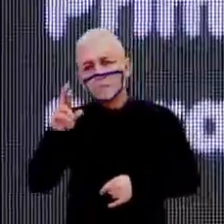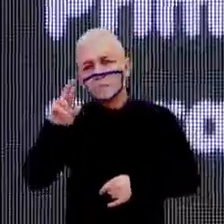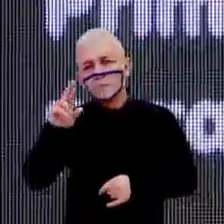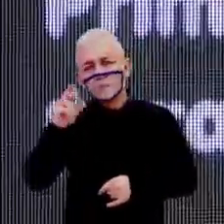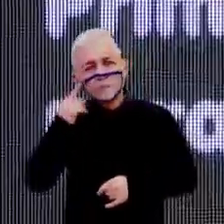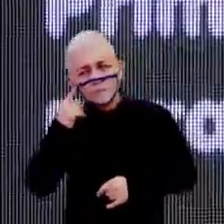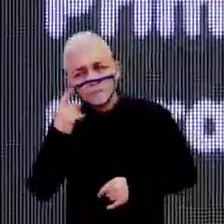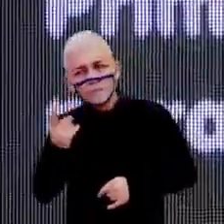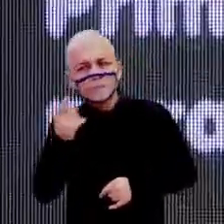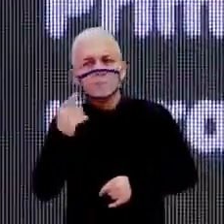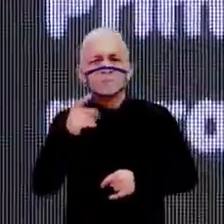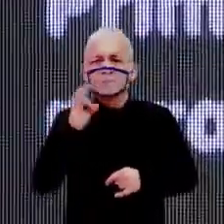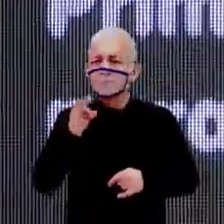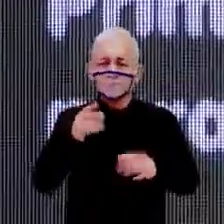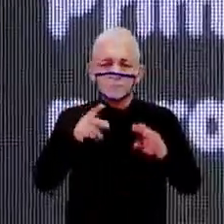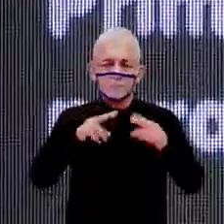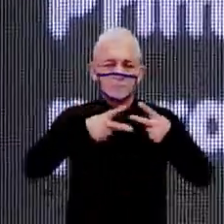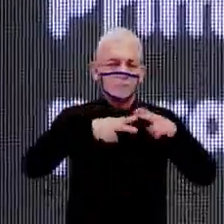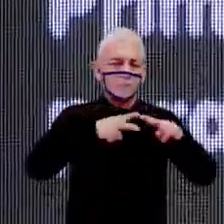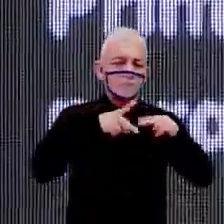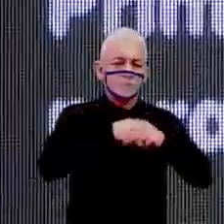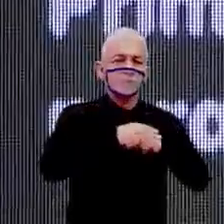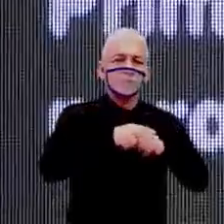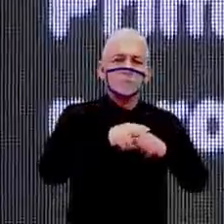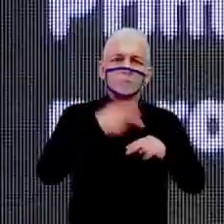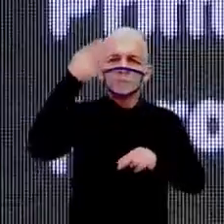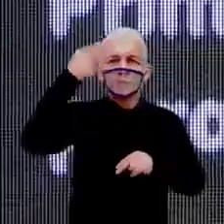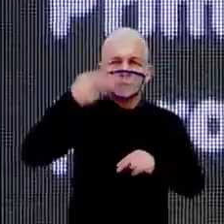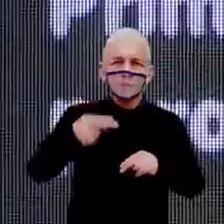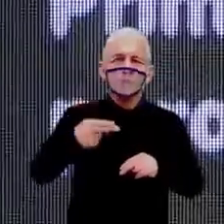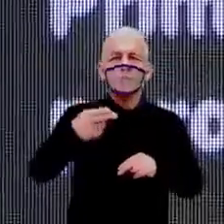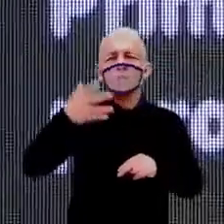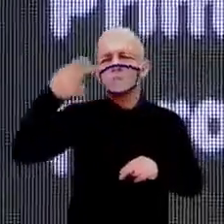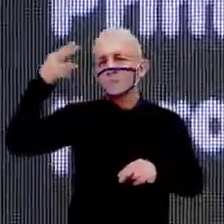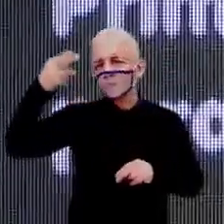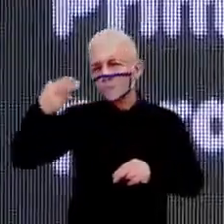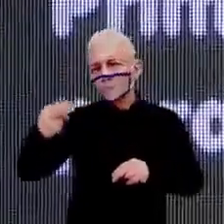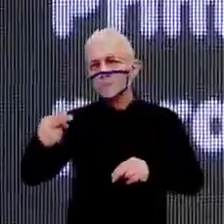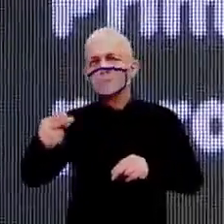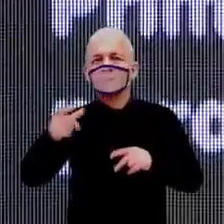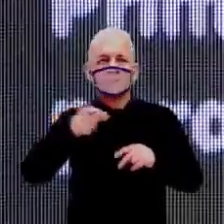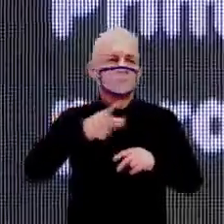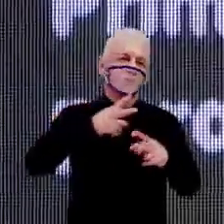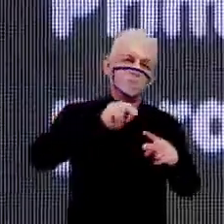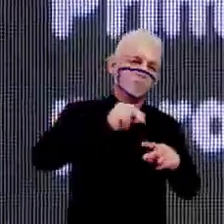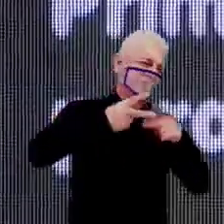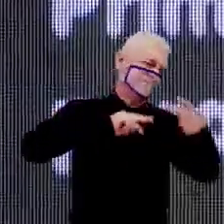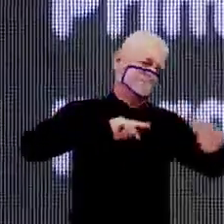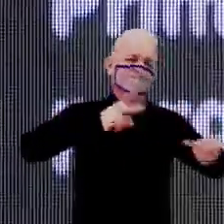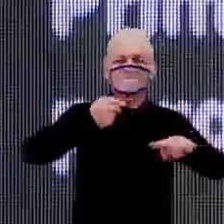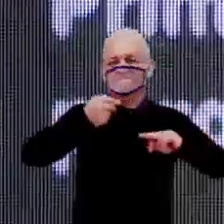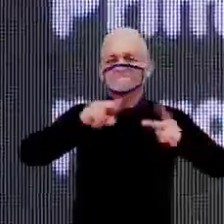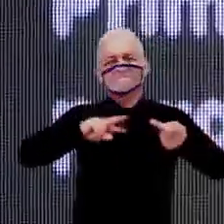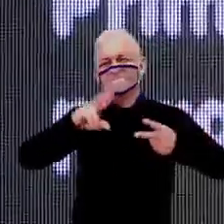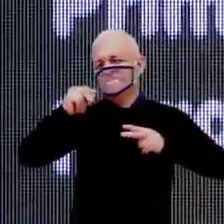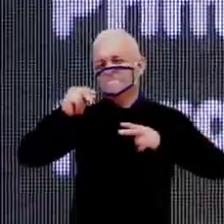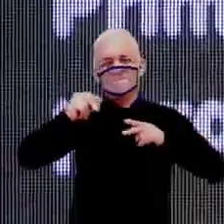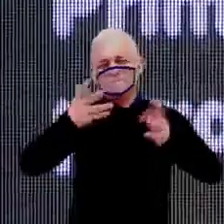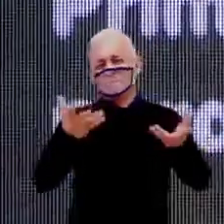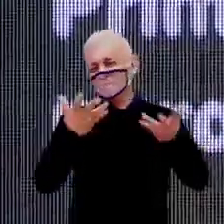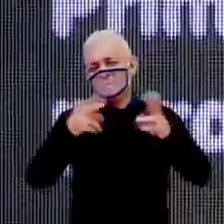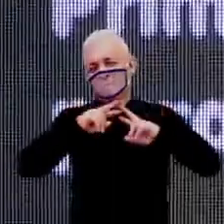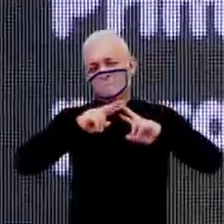semanas que inauguramos un parque, escuchamos las historias de cómo los contradictores de la